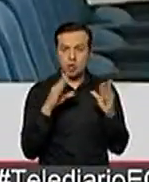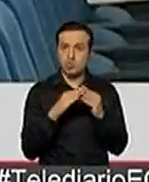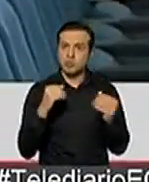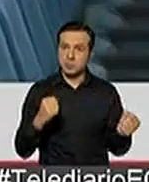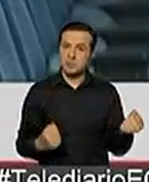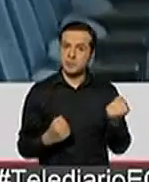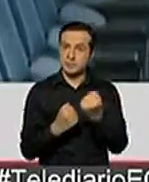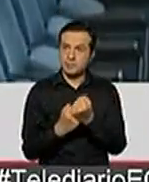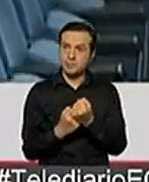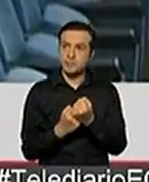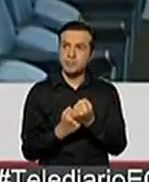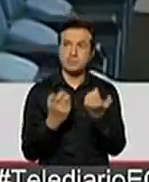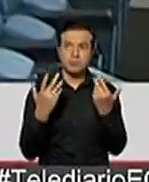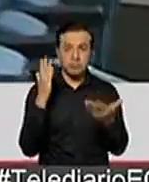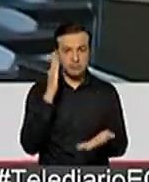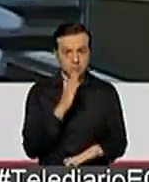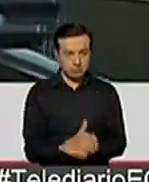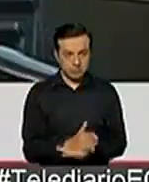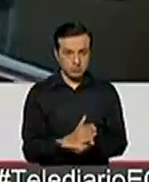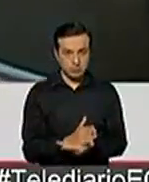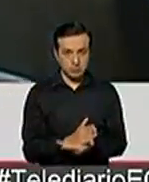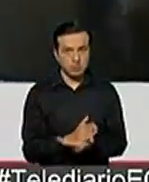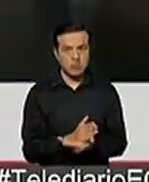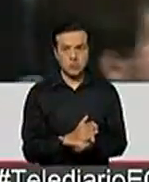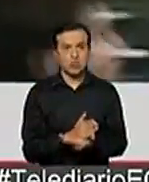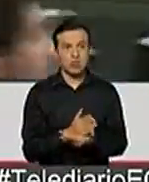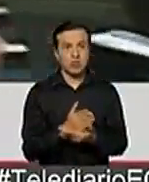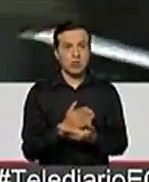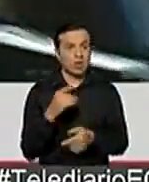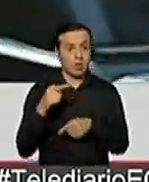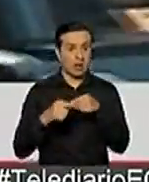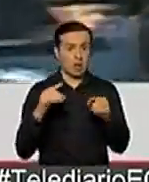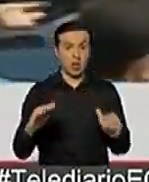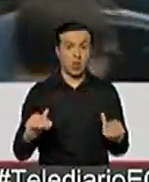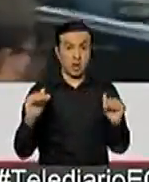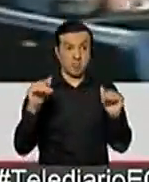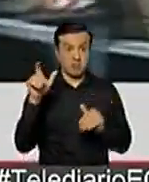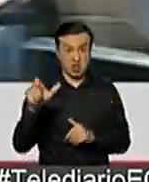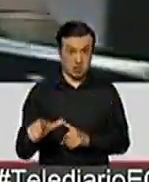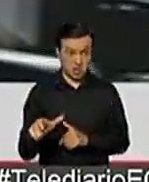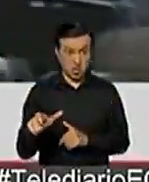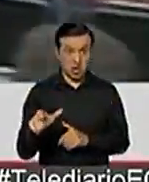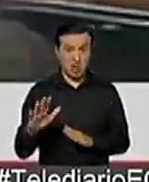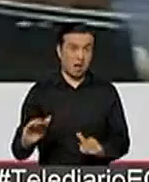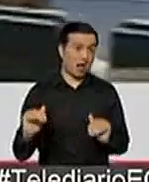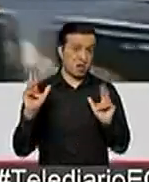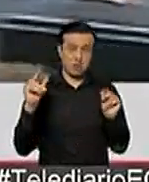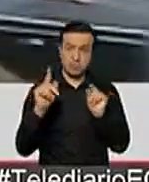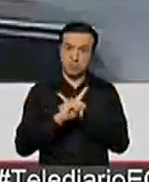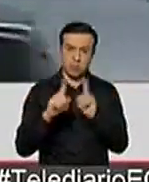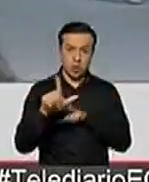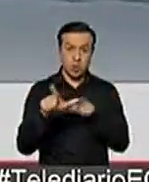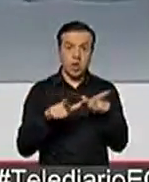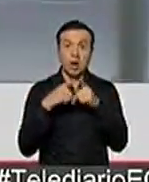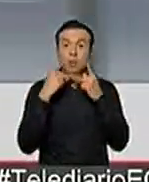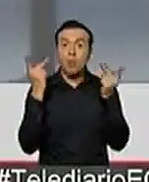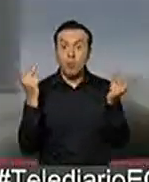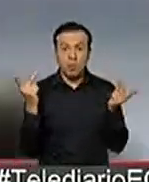Judicial, y que esto pone fin a una afrenta moral como es el enaltecimiento de la figura de un dictador en un espacio